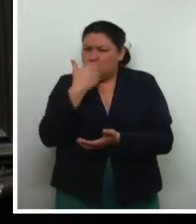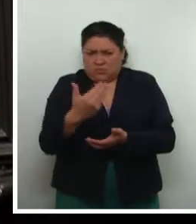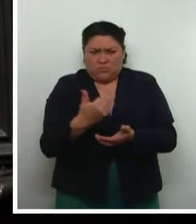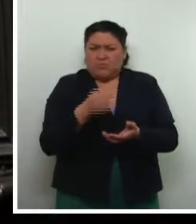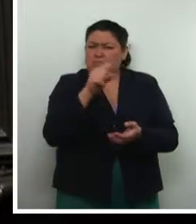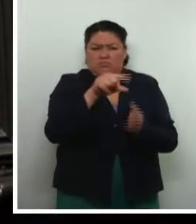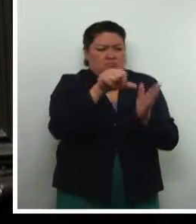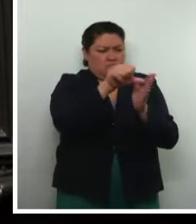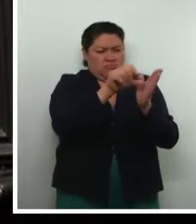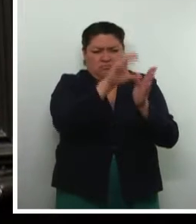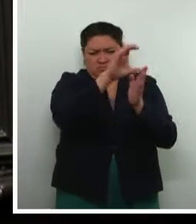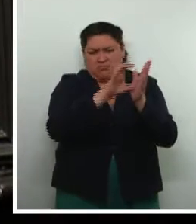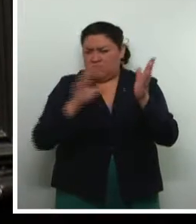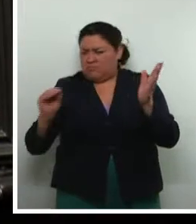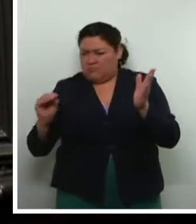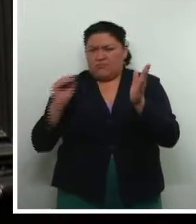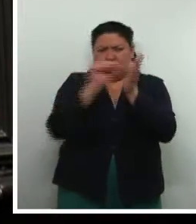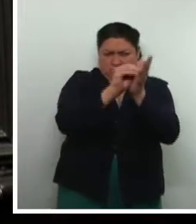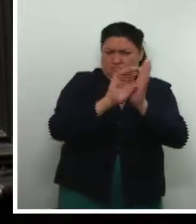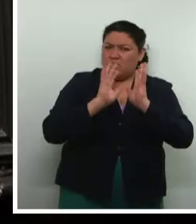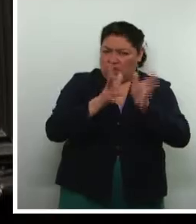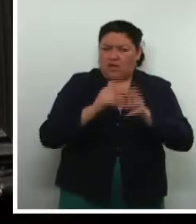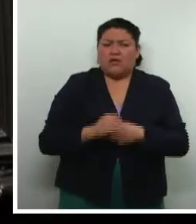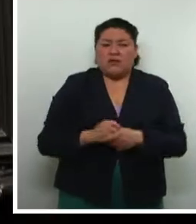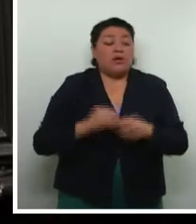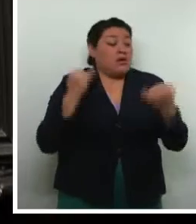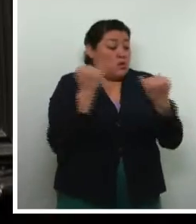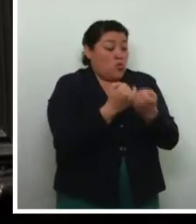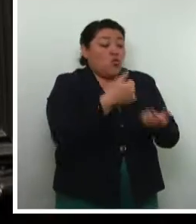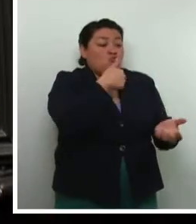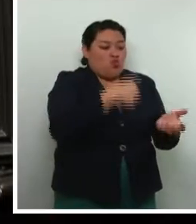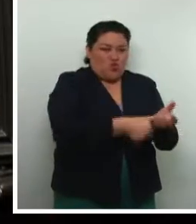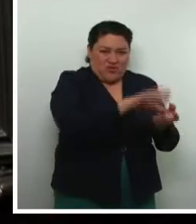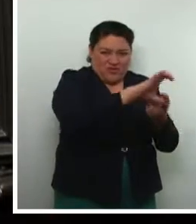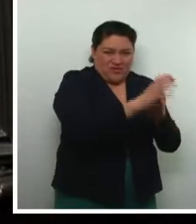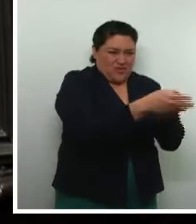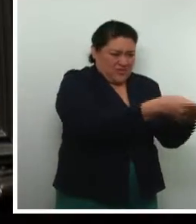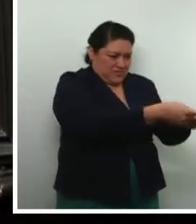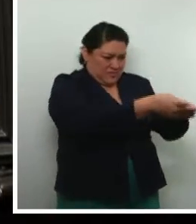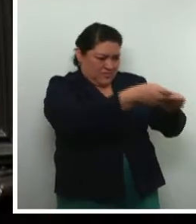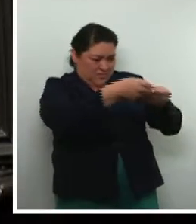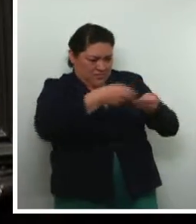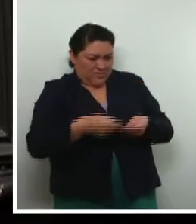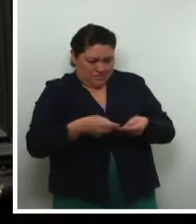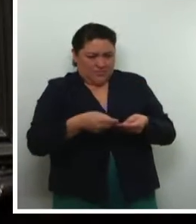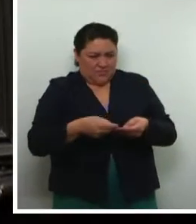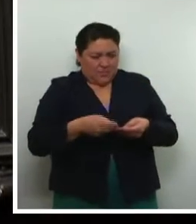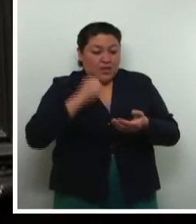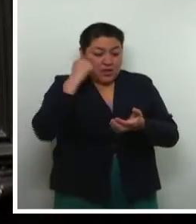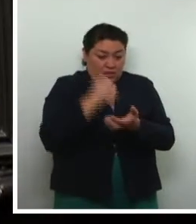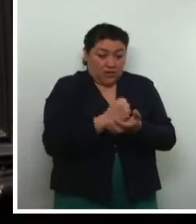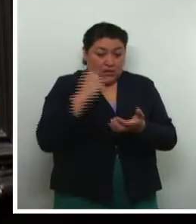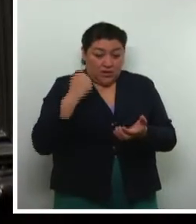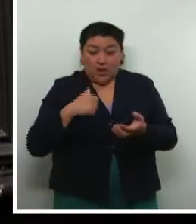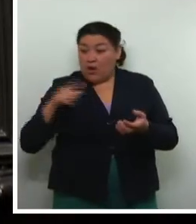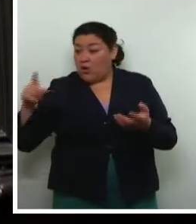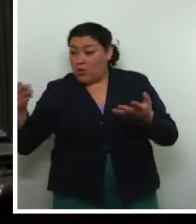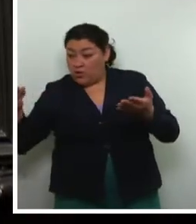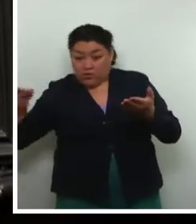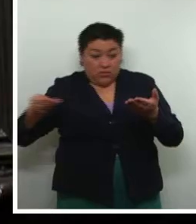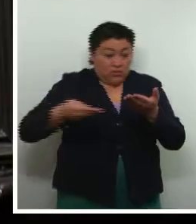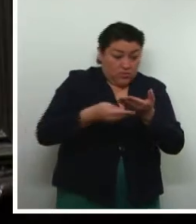del dictamen que viene de la comisión, lo que no alcanzó las reservas, que no alcanzaron